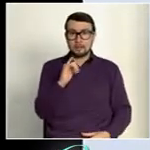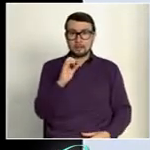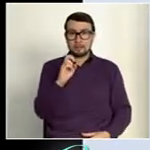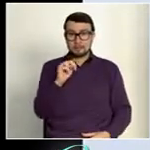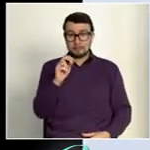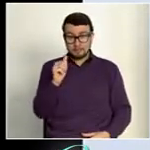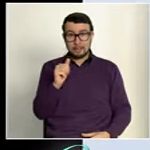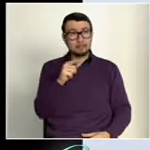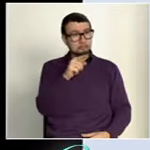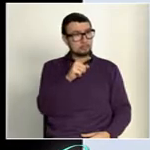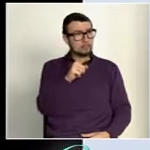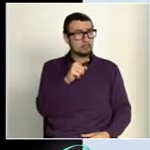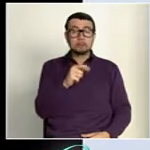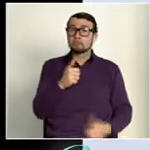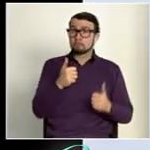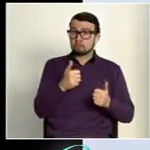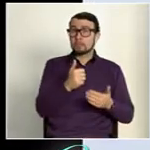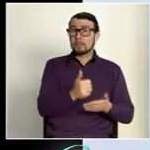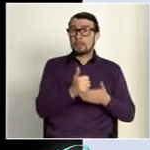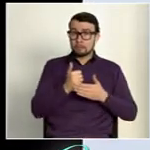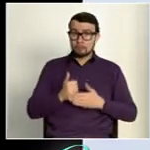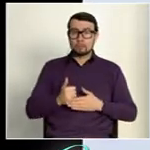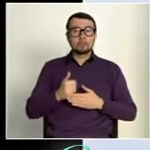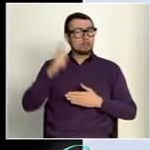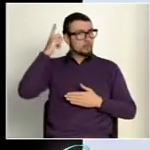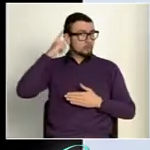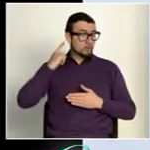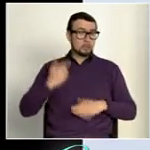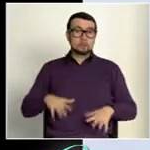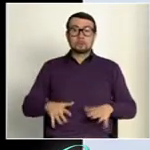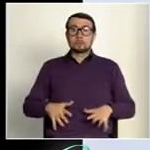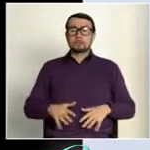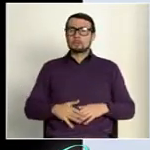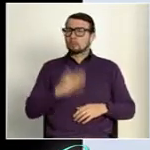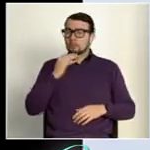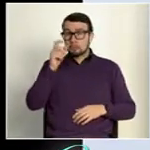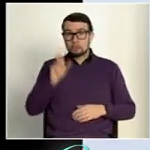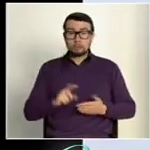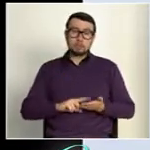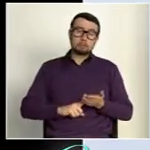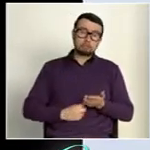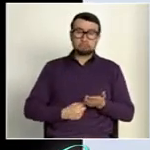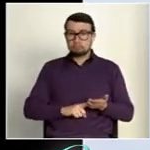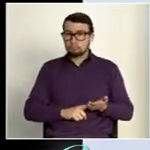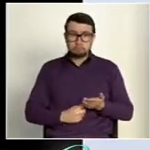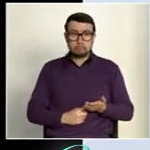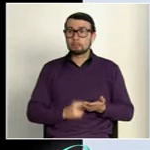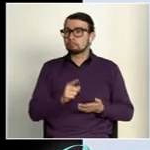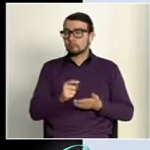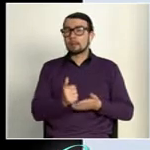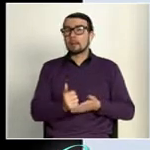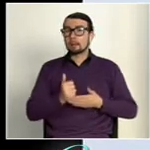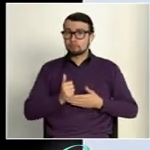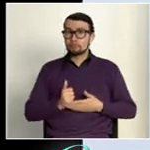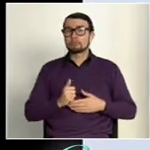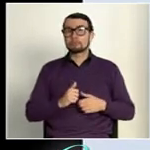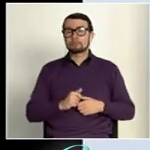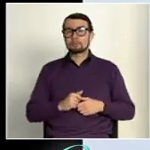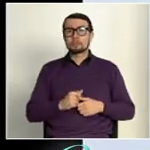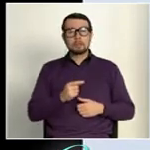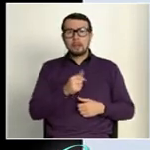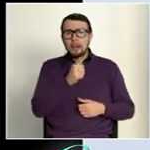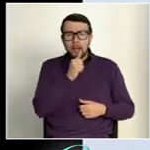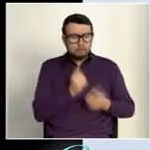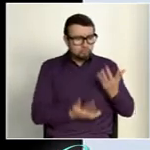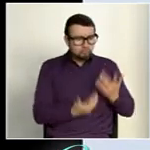la flor de cayena es muy buena para el sistema central nervioso. O sea, la persona que tiene problemas de insomnio también le va a servir una infusión de